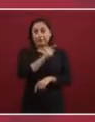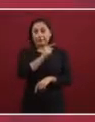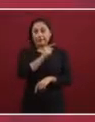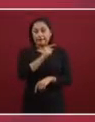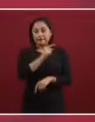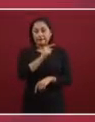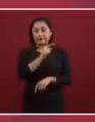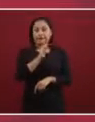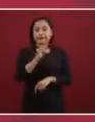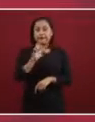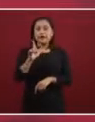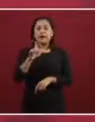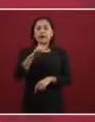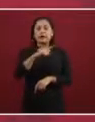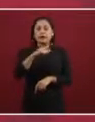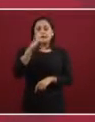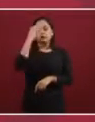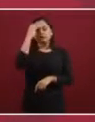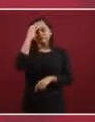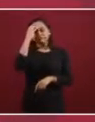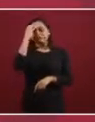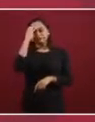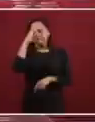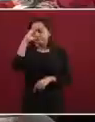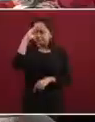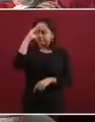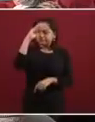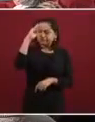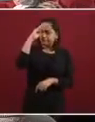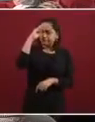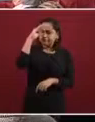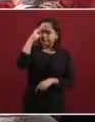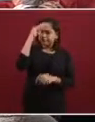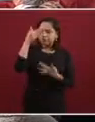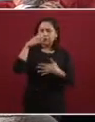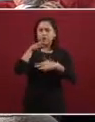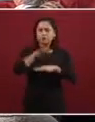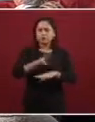sobre el daño que causa